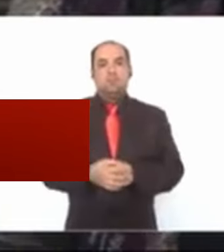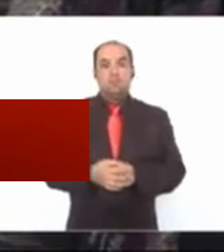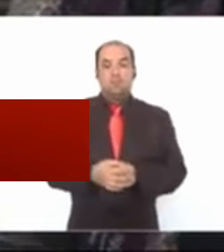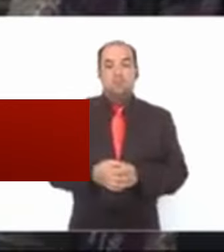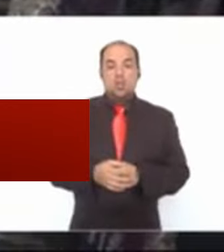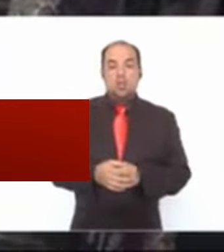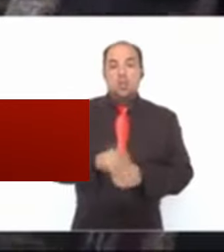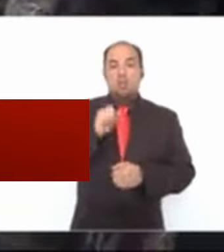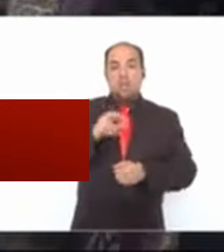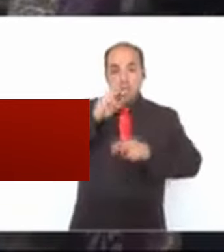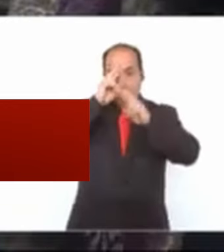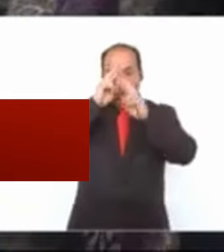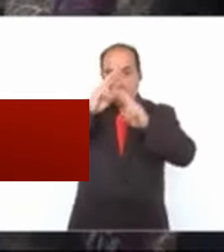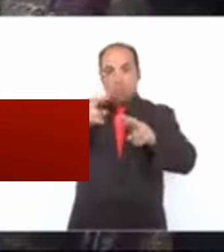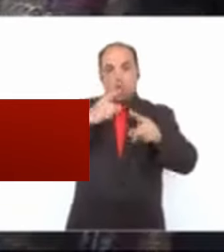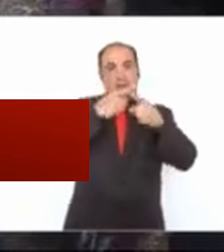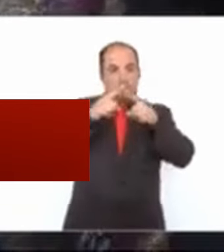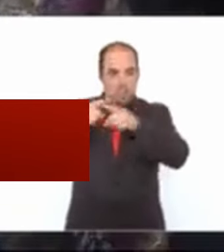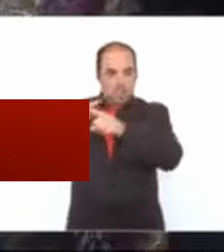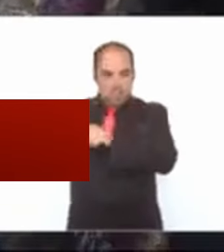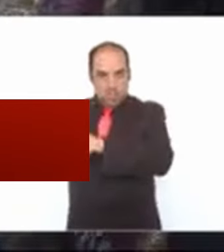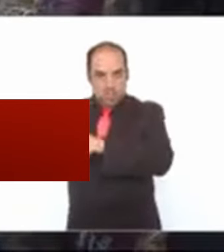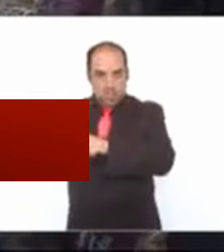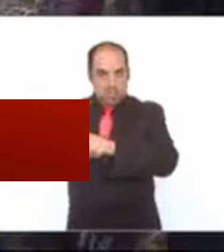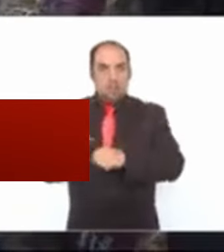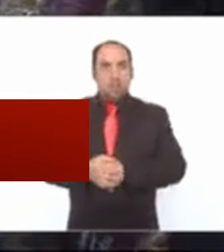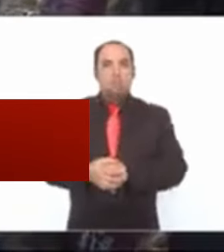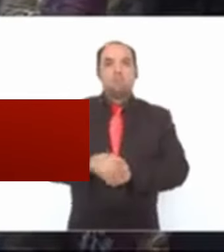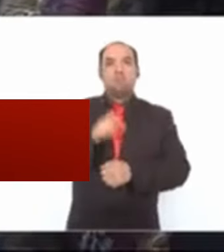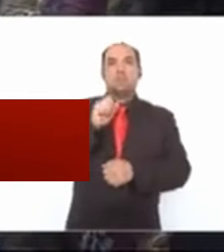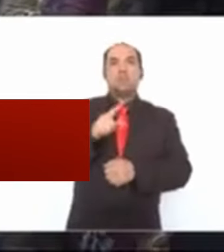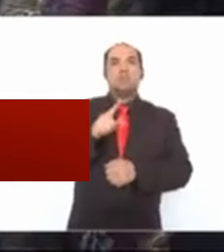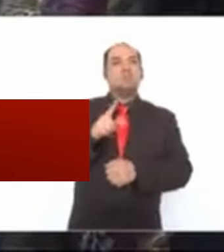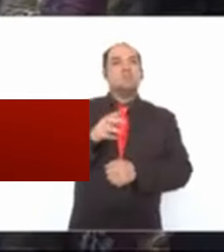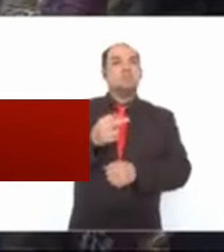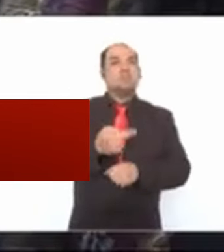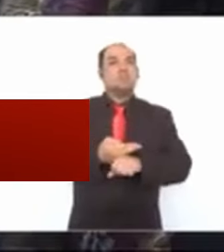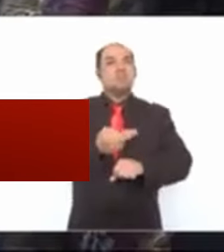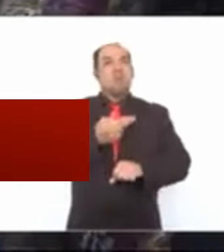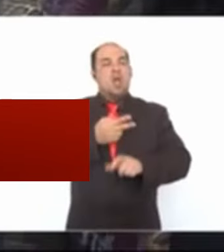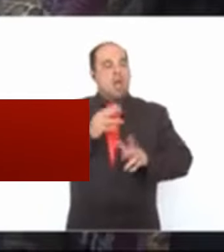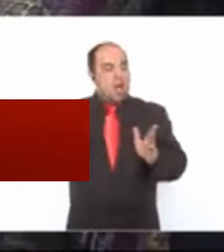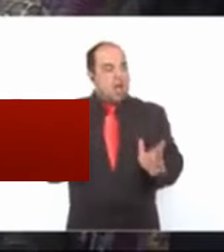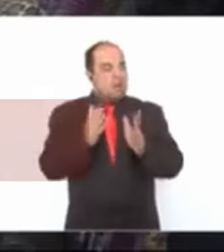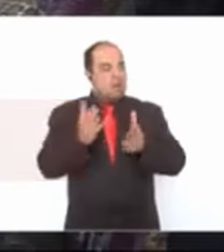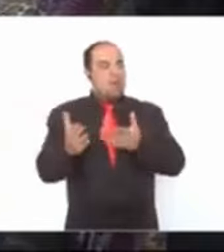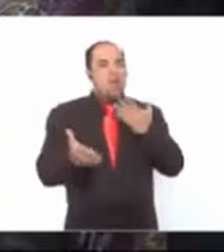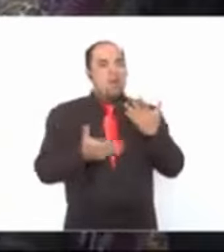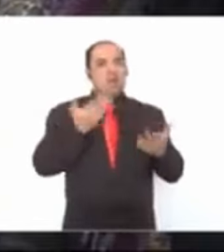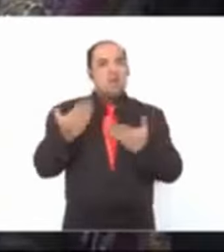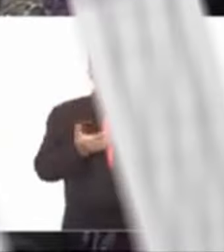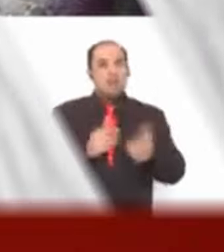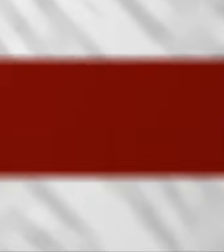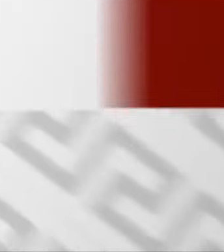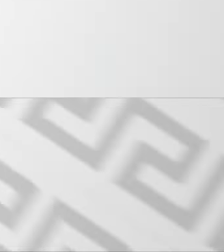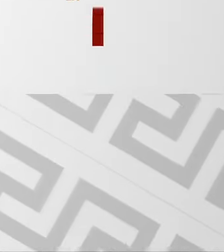respeto a la diversidad y con el mayor de los ánimos y alegría